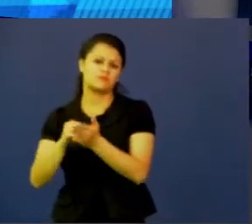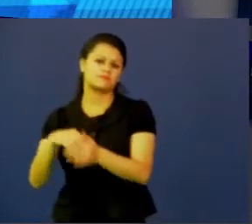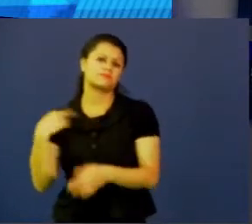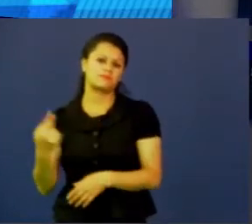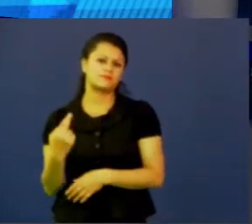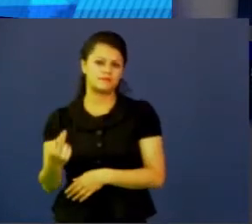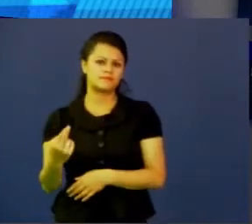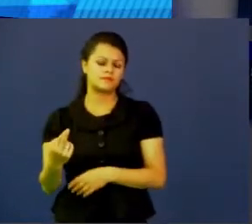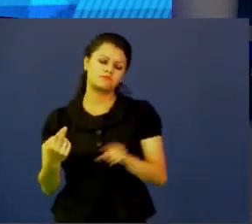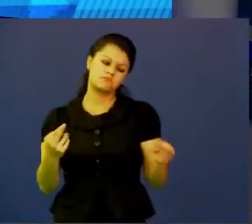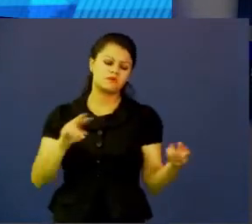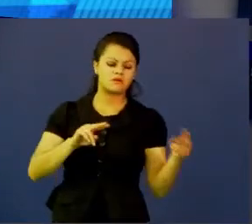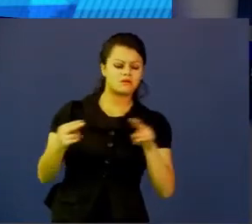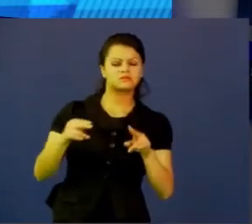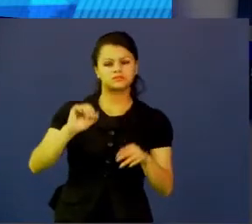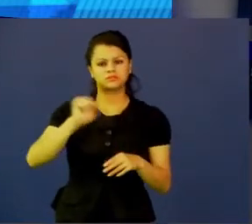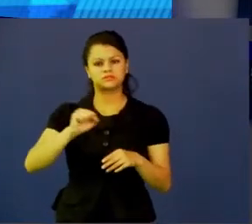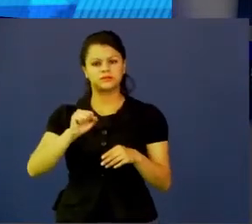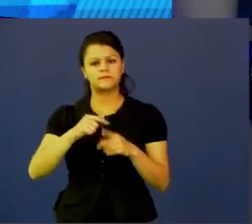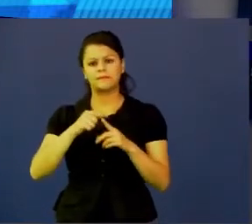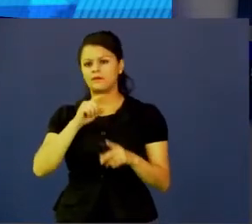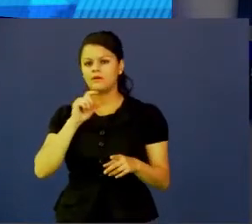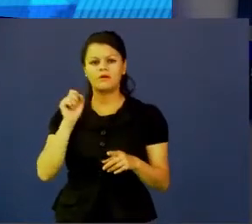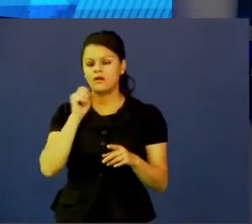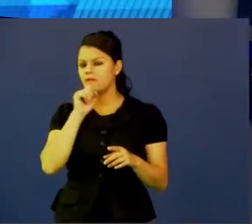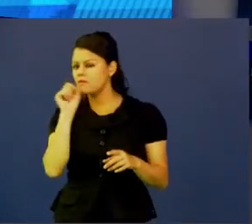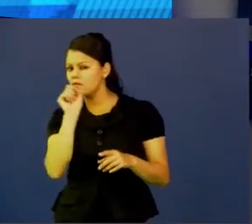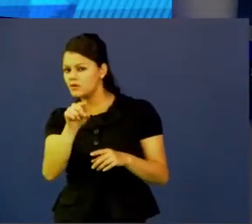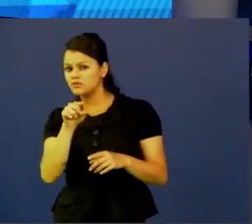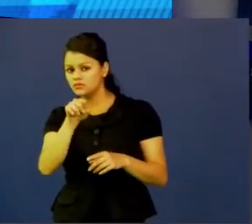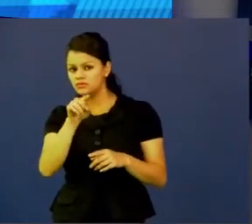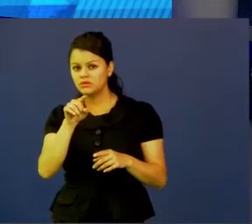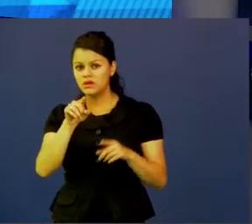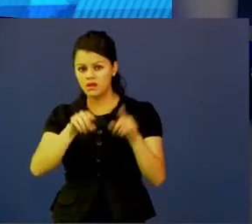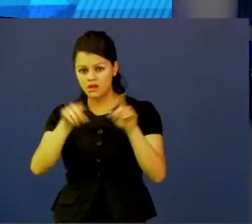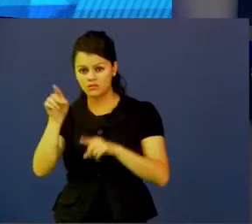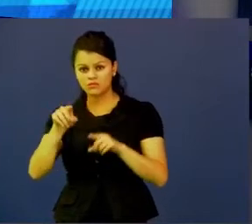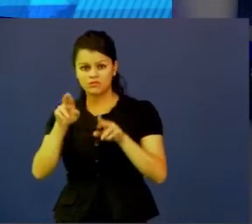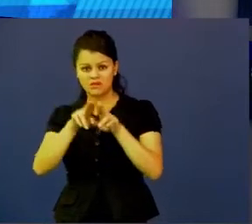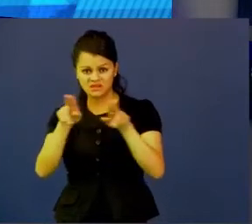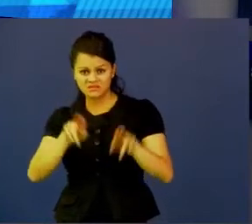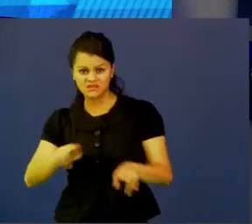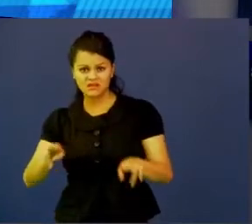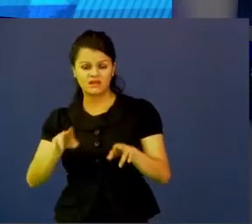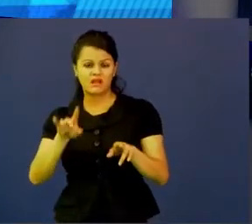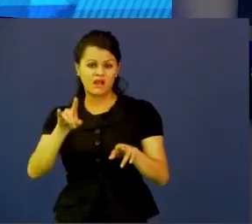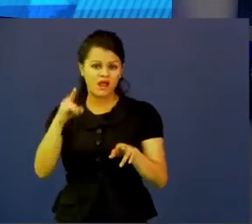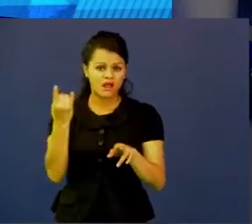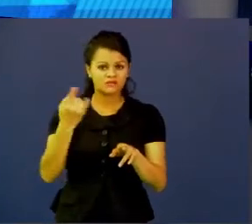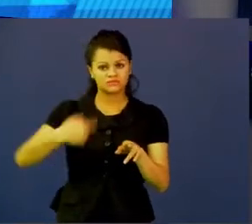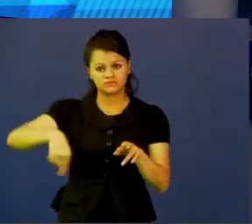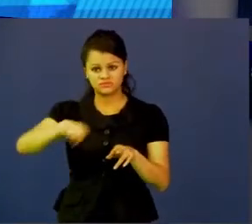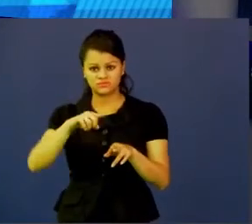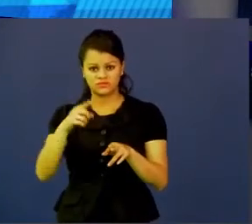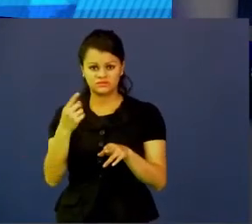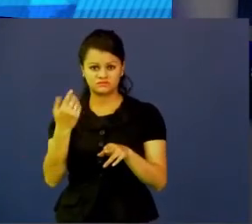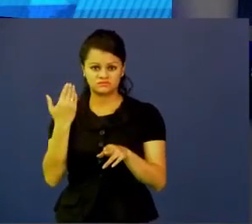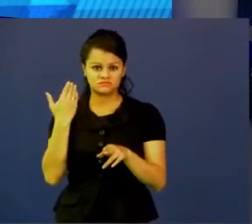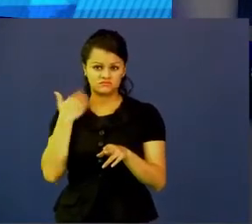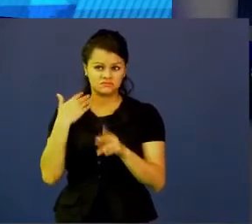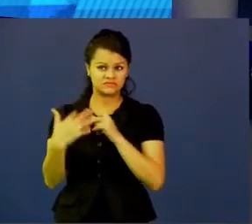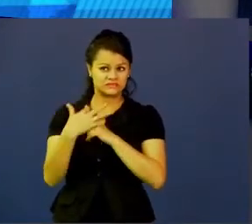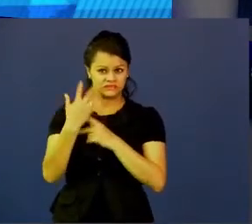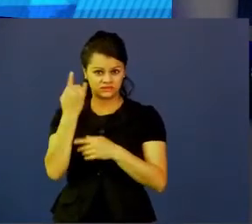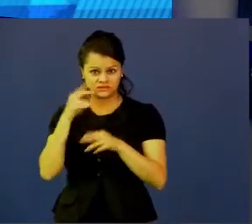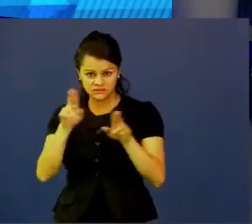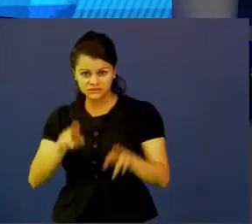vale preguntar, ¿alguna vez se han burlado de usted en las redes? Pues todos levantaríamos la mano. Pero la pregunta hay que hacerla bien y es, ¿cuántas